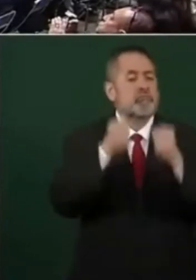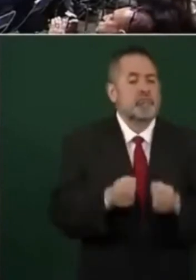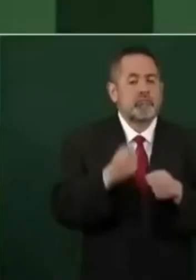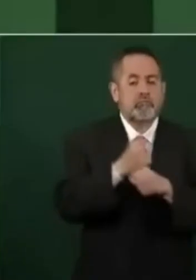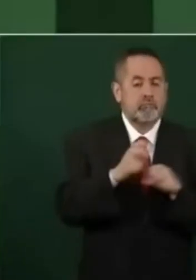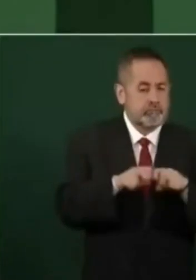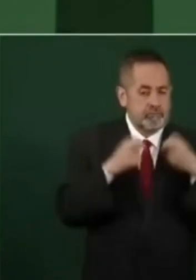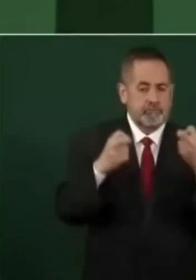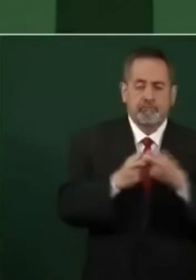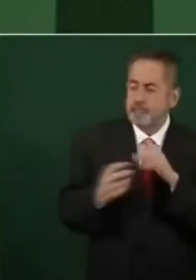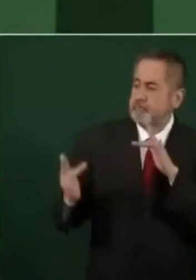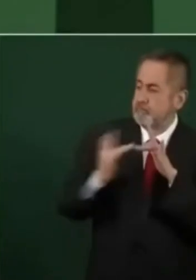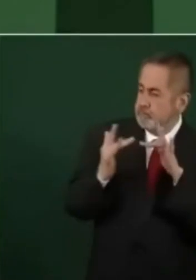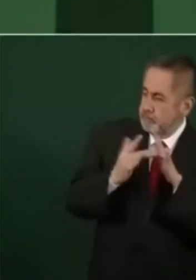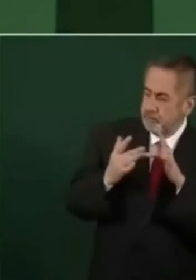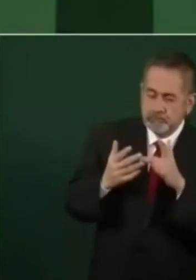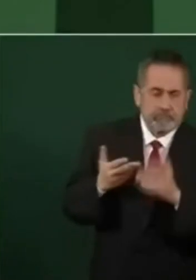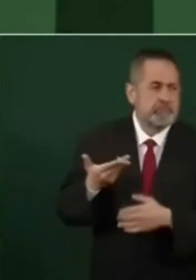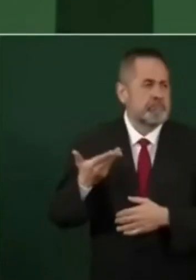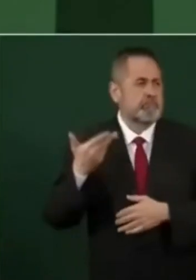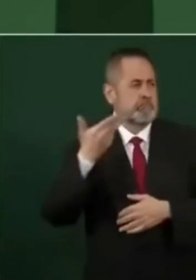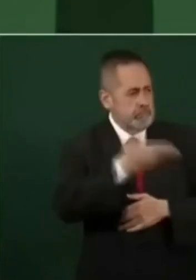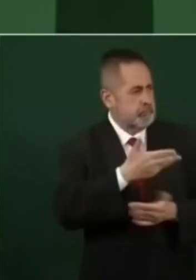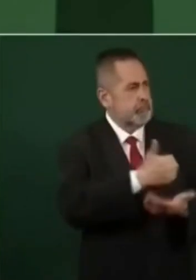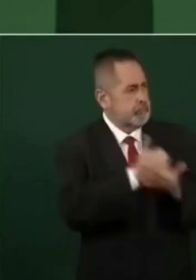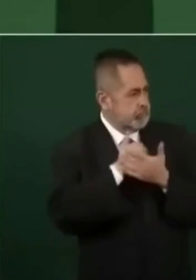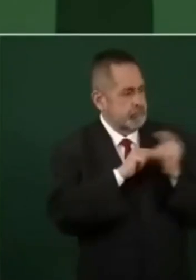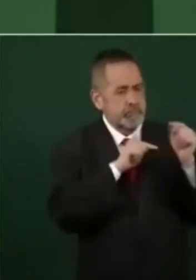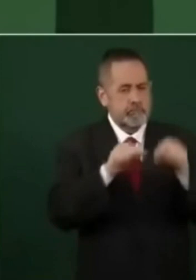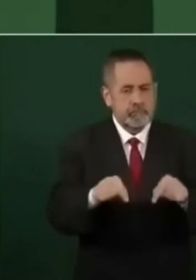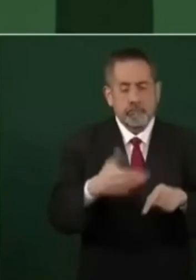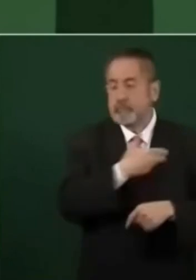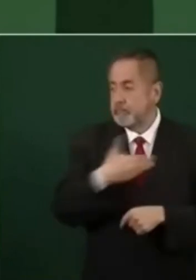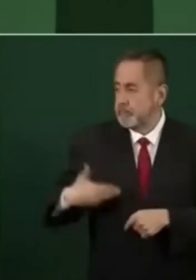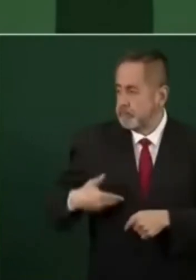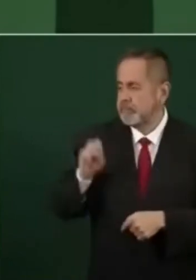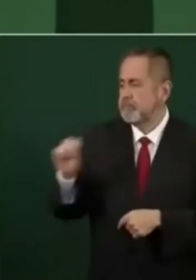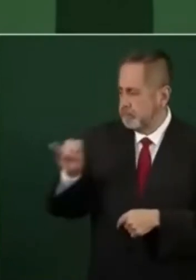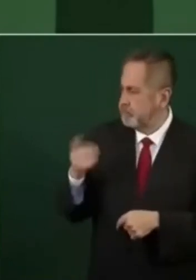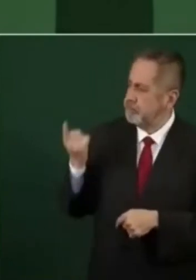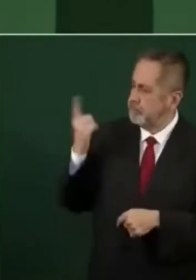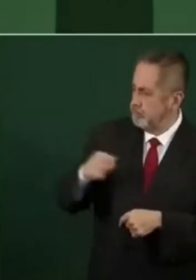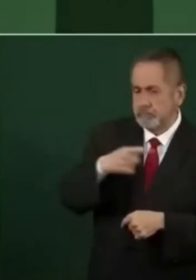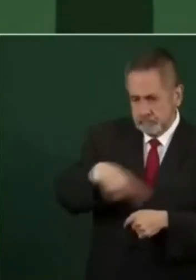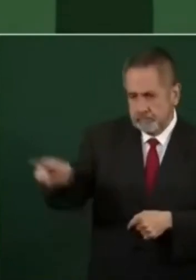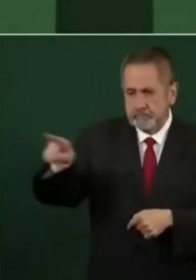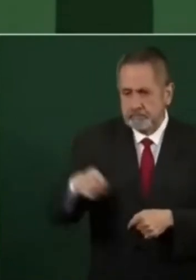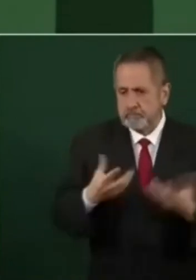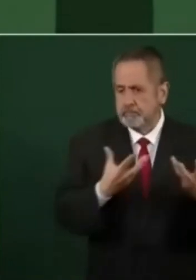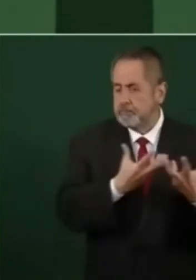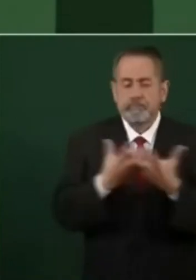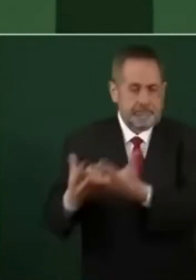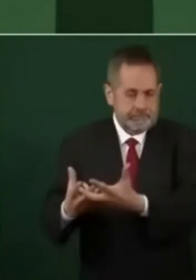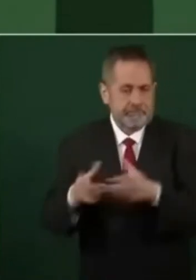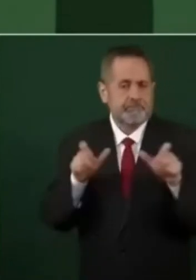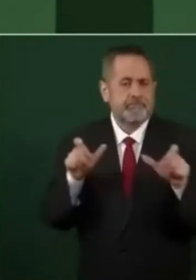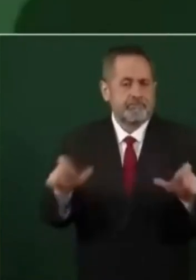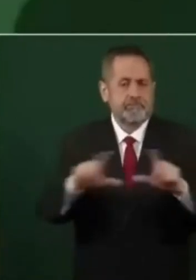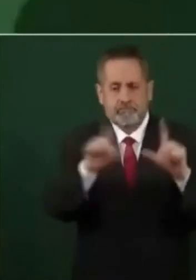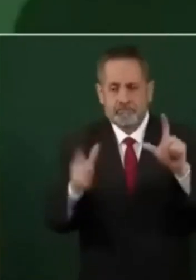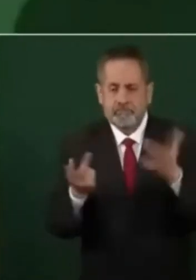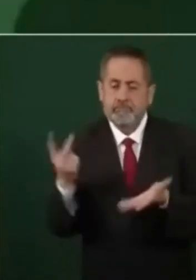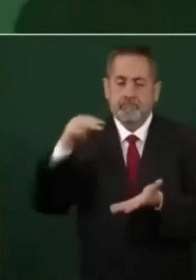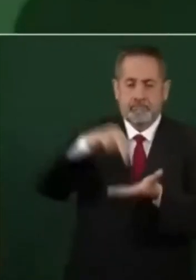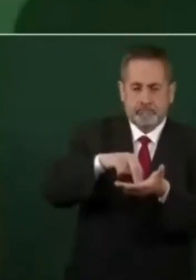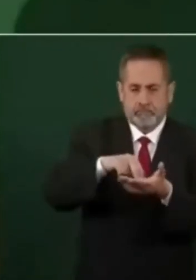con cuidado, porque si es de verdad esta teoría que ellos tienen, que son eventos que se han estado causando, pues es algo alarmante, Dulce,